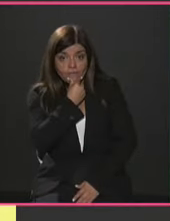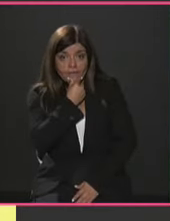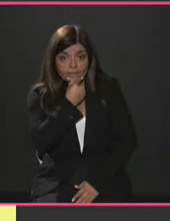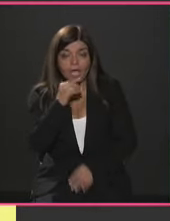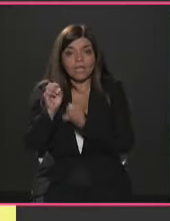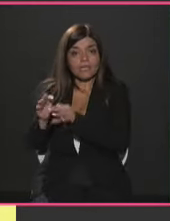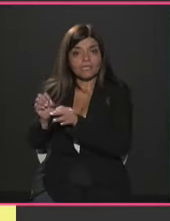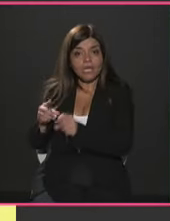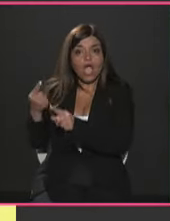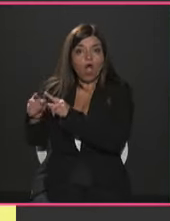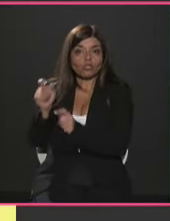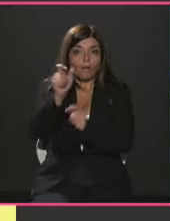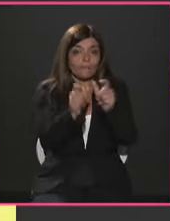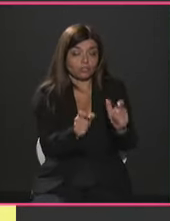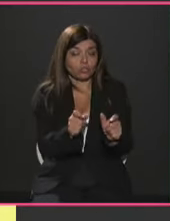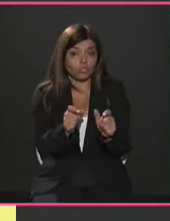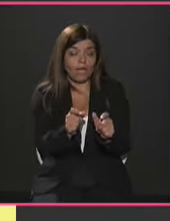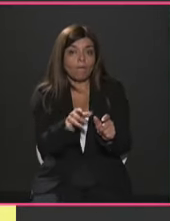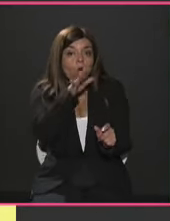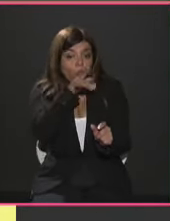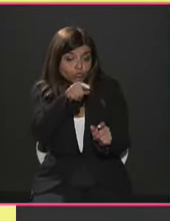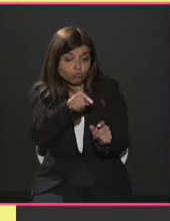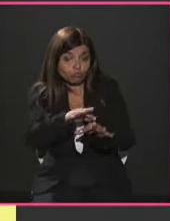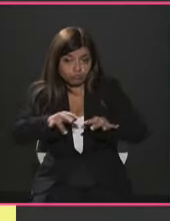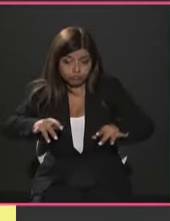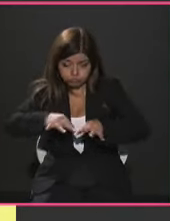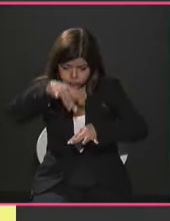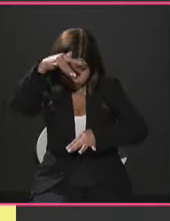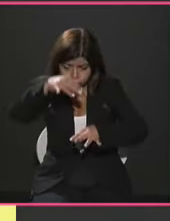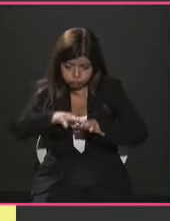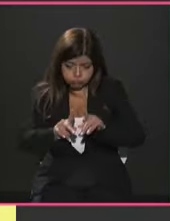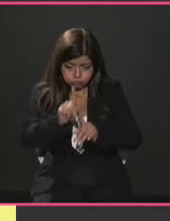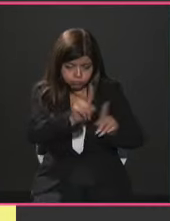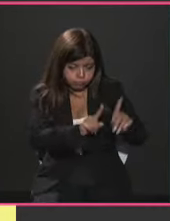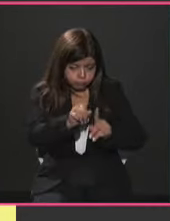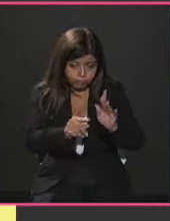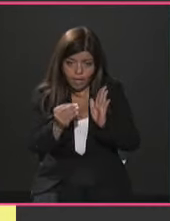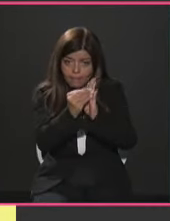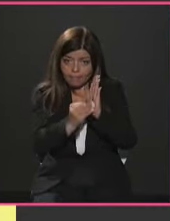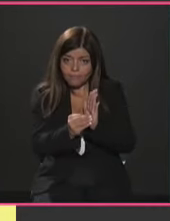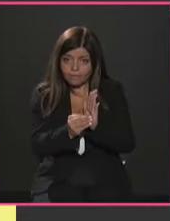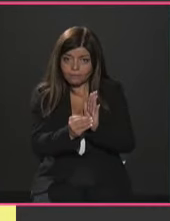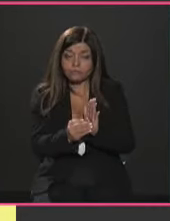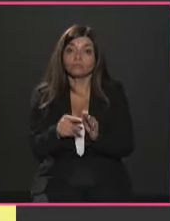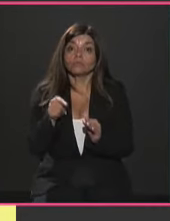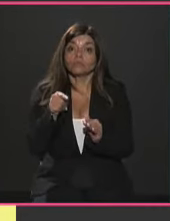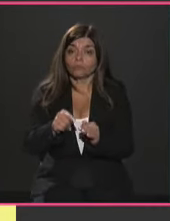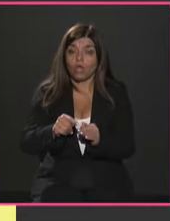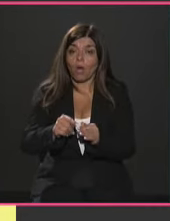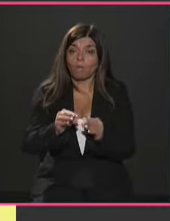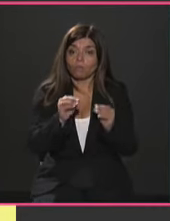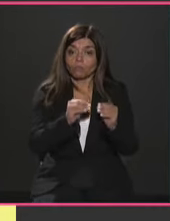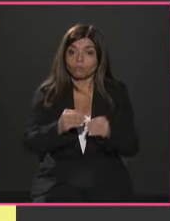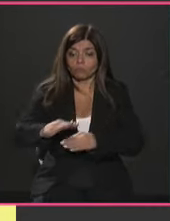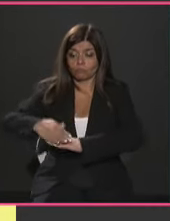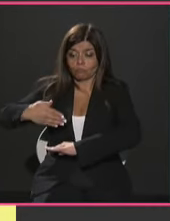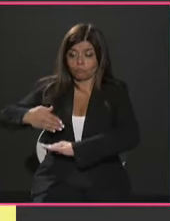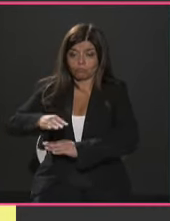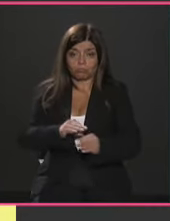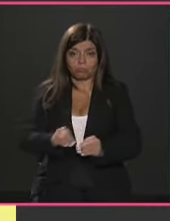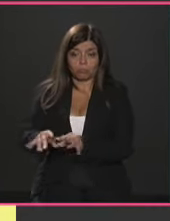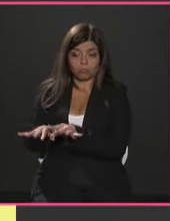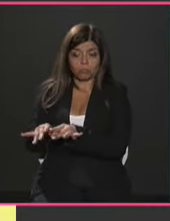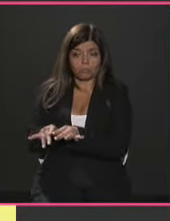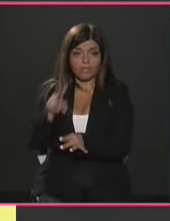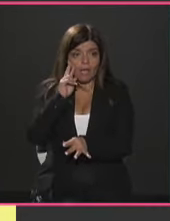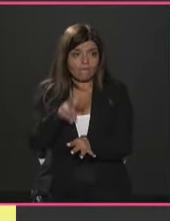enseñar a otros para que la usen e y también portable se puede transportar Aquí vemos uno